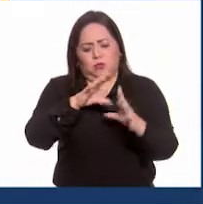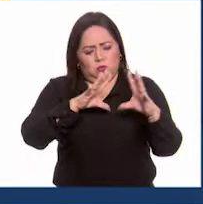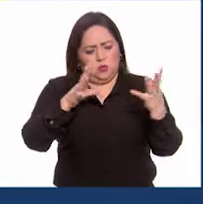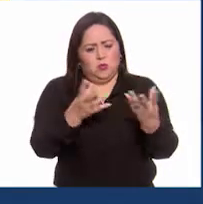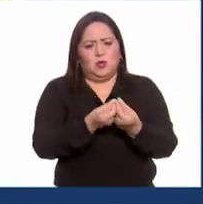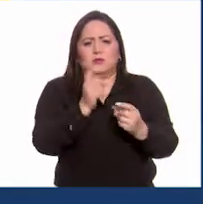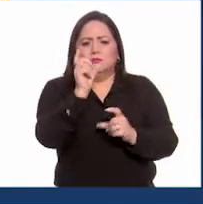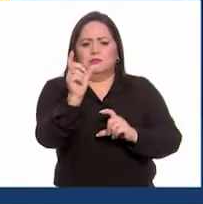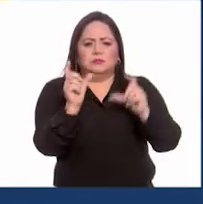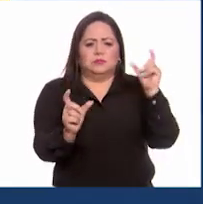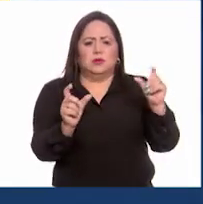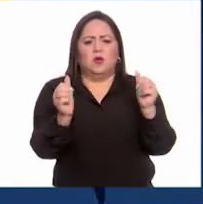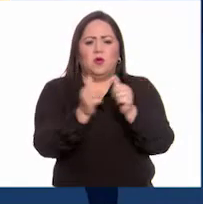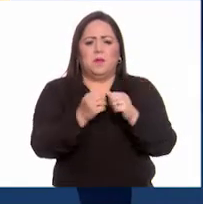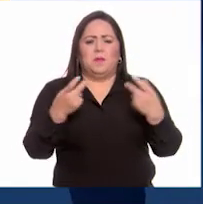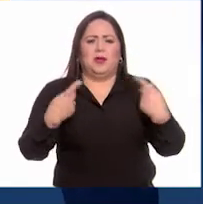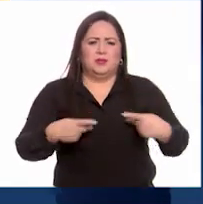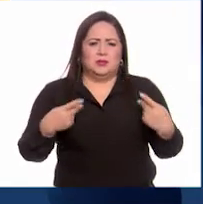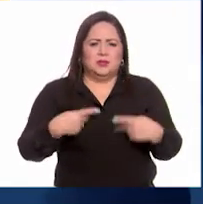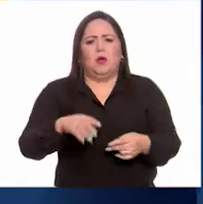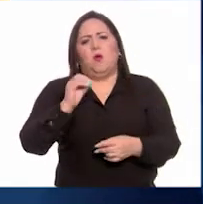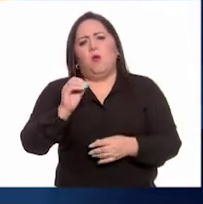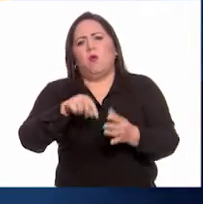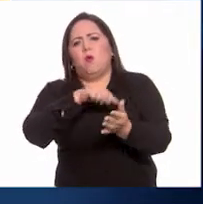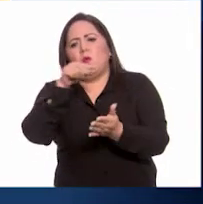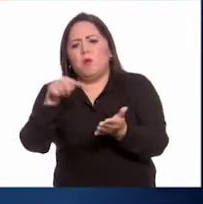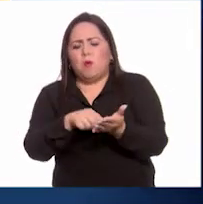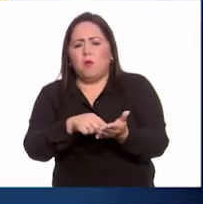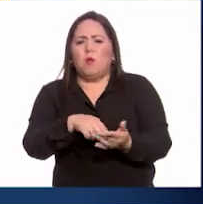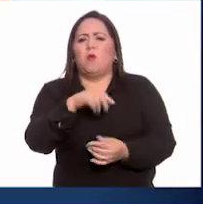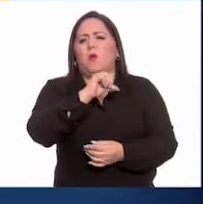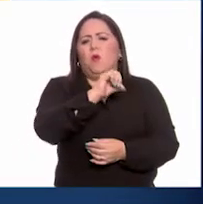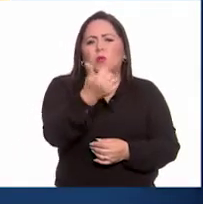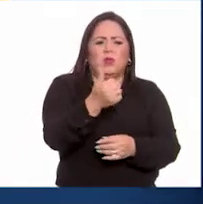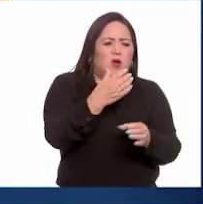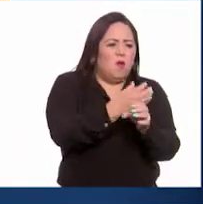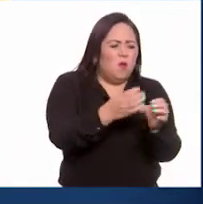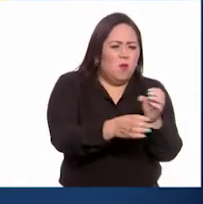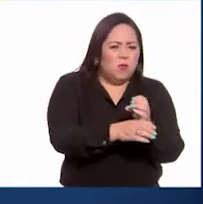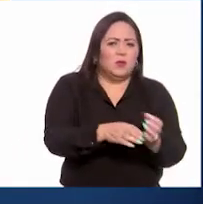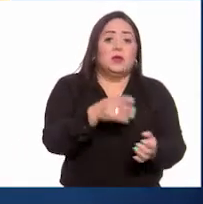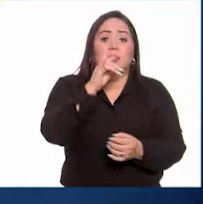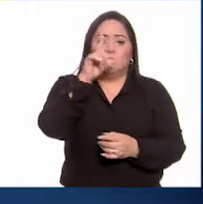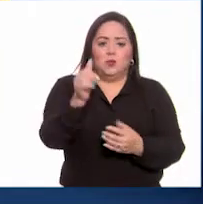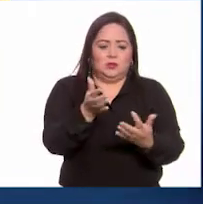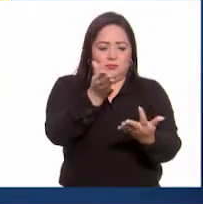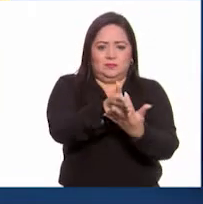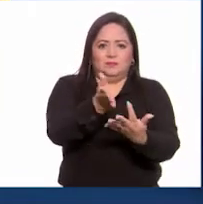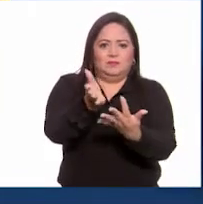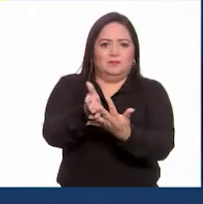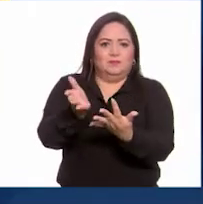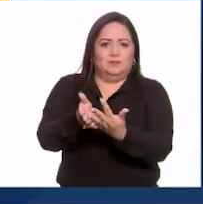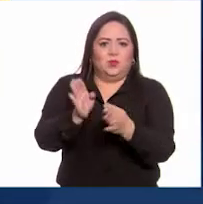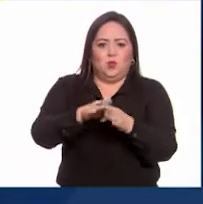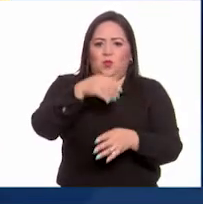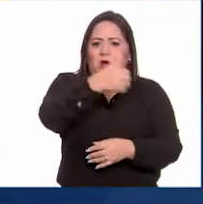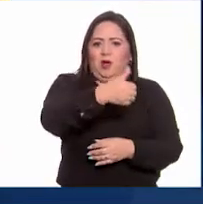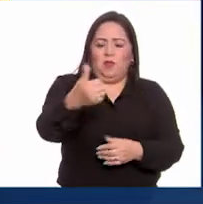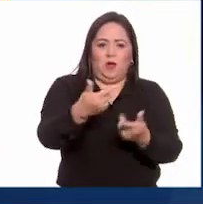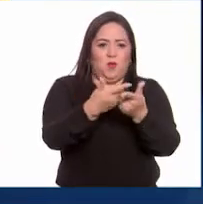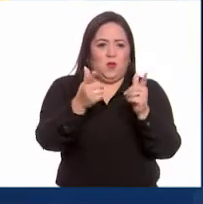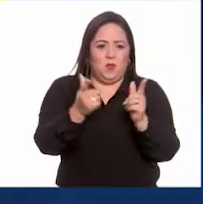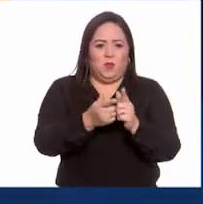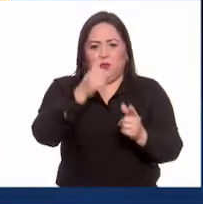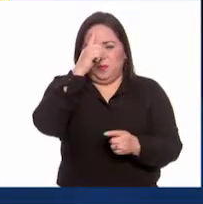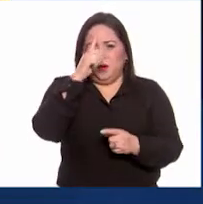conjunto de tarjetas con personajes, otro con lugares, uno más de objetos, y repartir un elemento de cada grupo